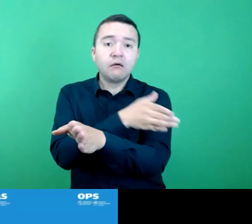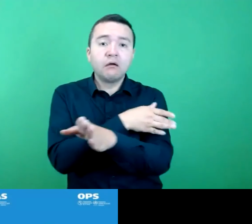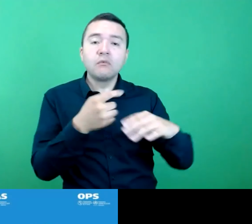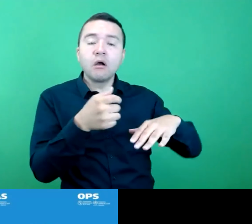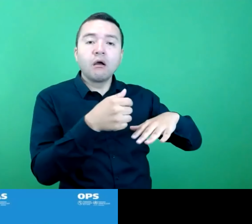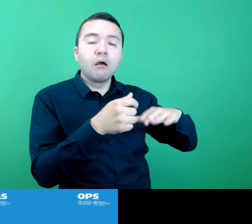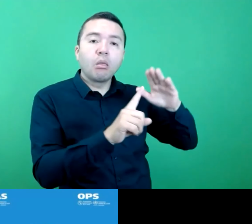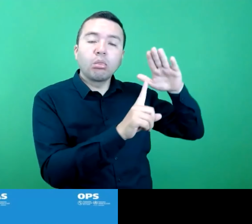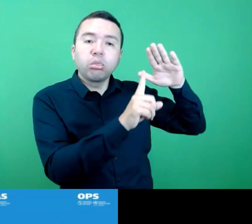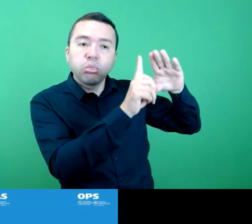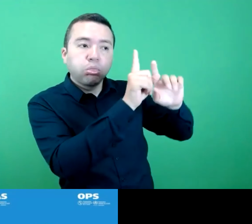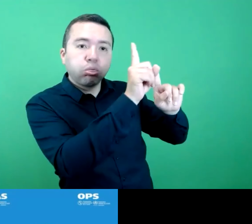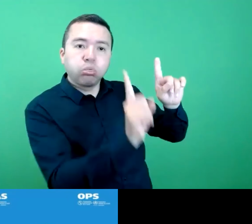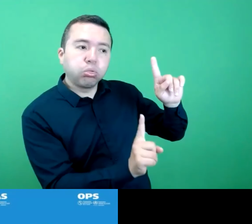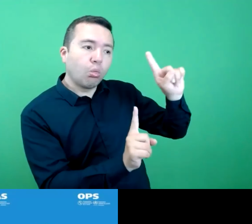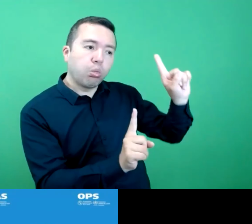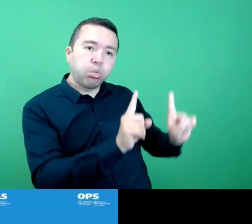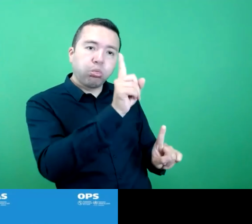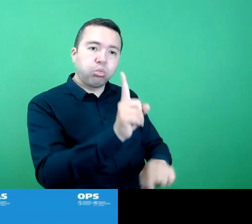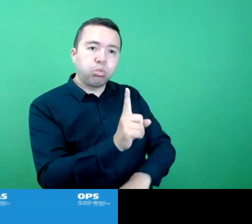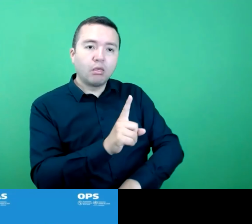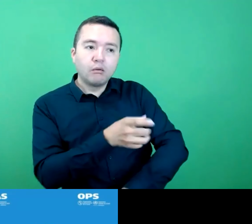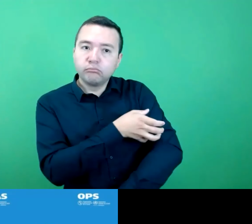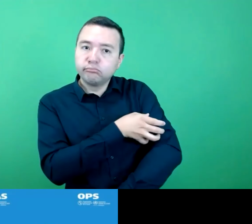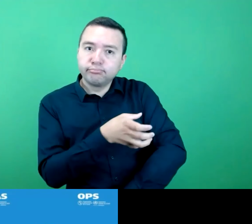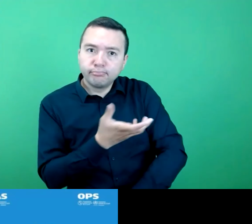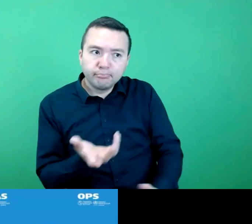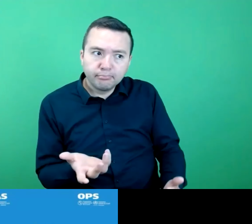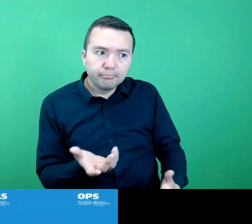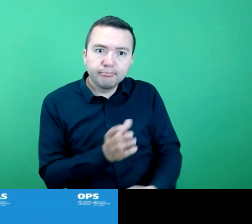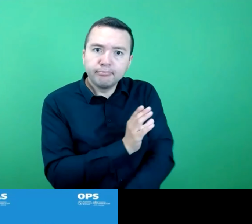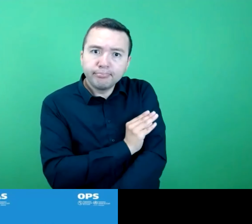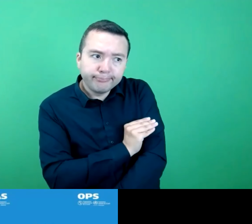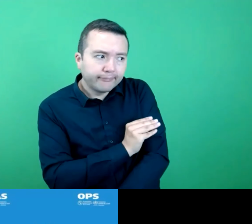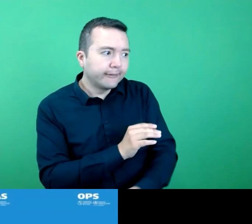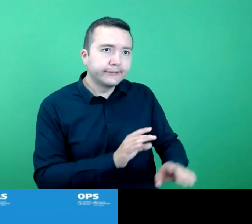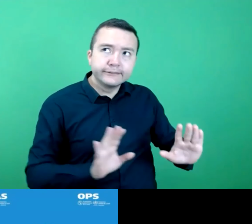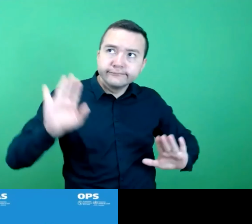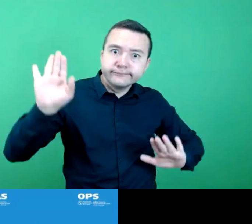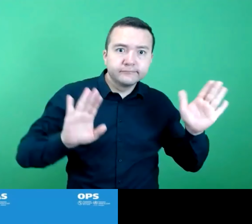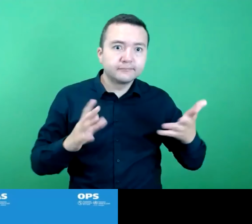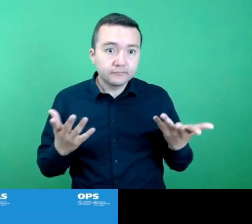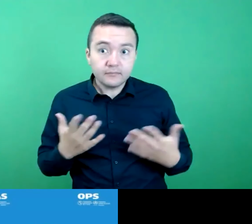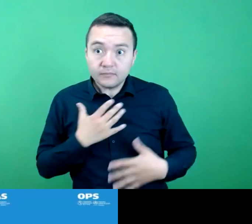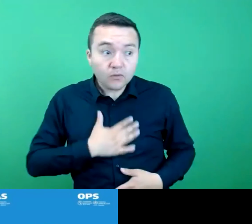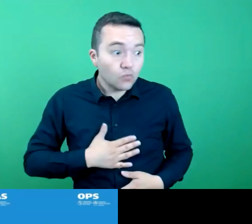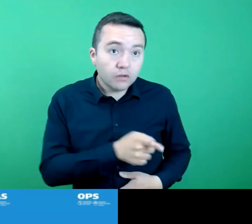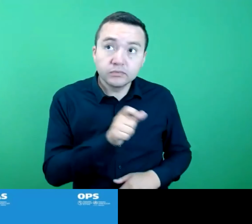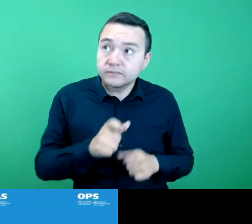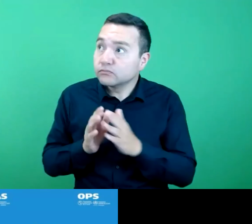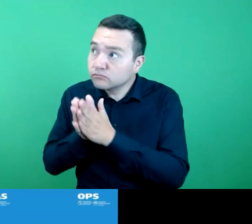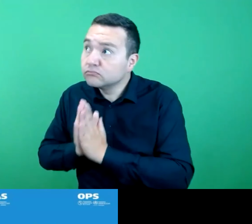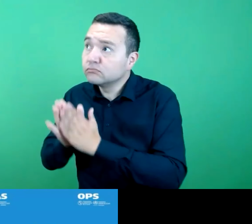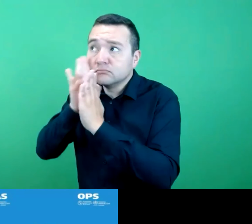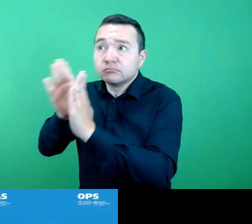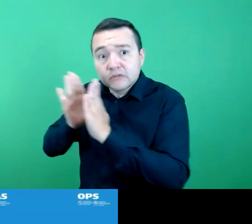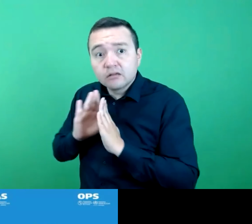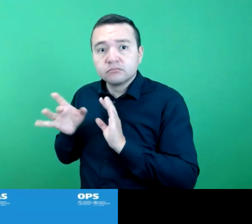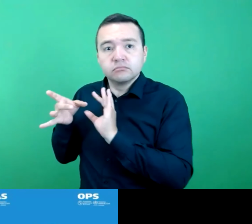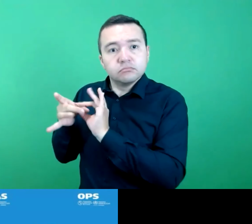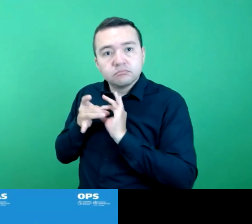en acceso, buscan una atención genuinamente colaborativa donde se